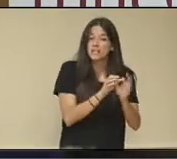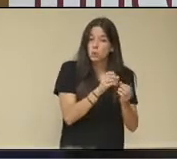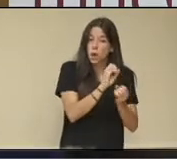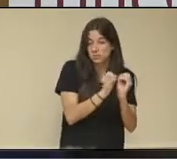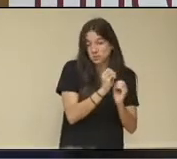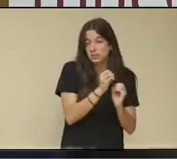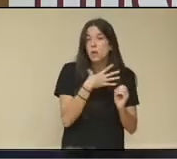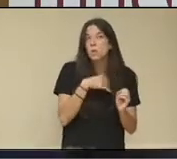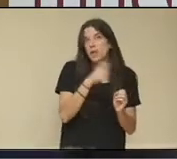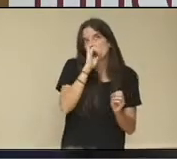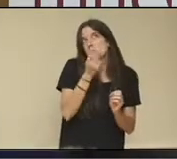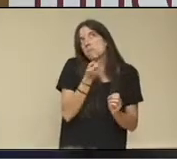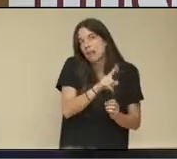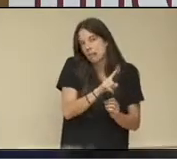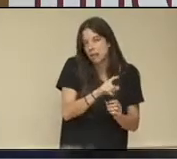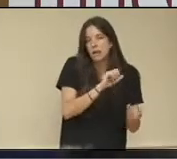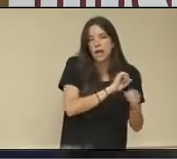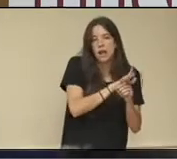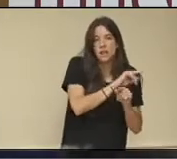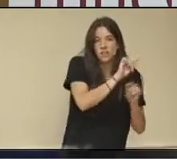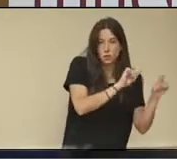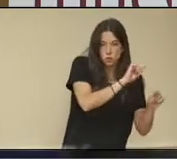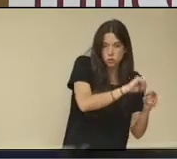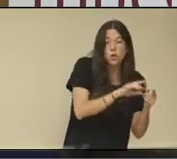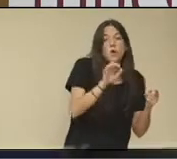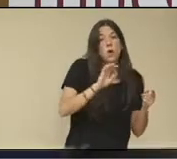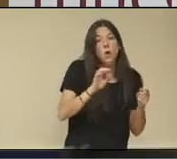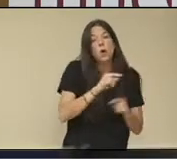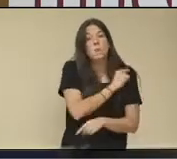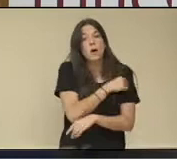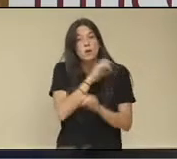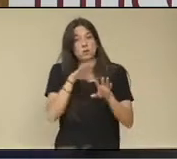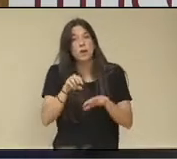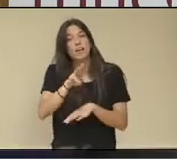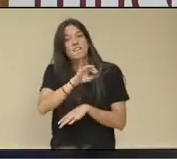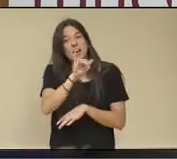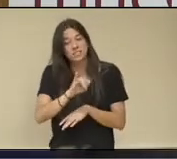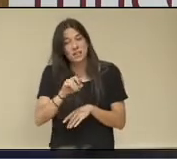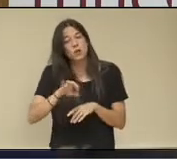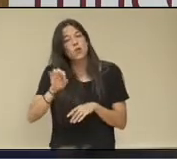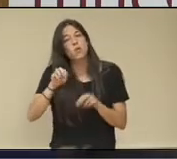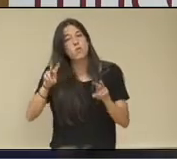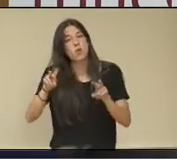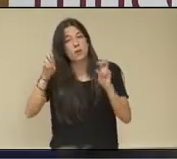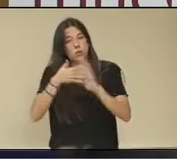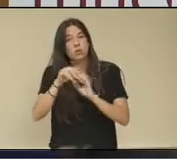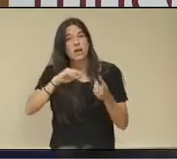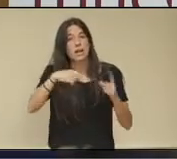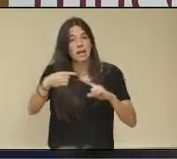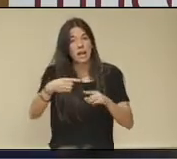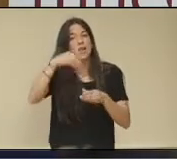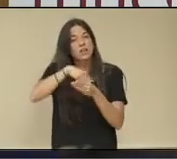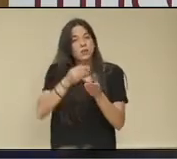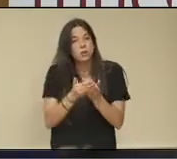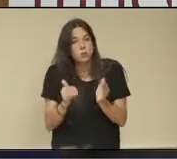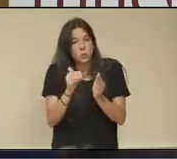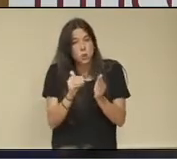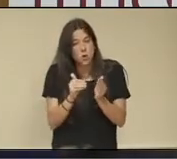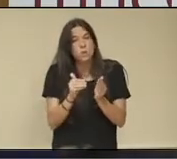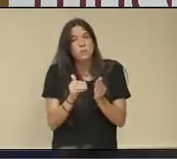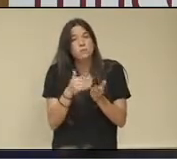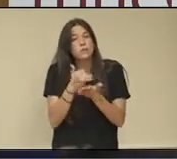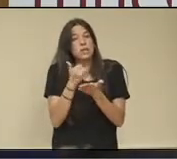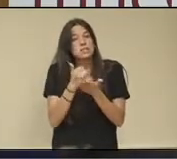o bien como las vacunas de Pfizer y Moderna, un RNA que se hace en un tubo de ensayo, se combina con un polímero y se